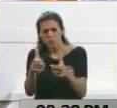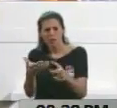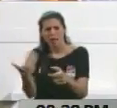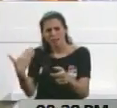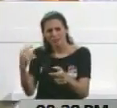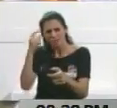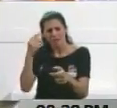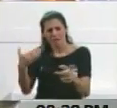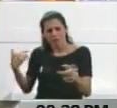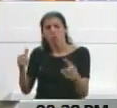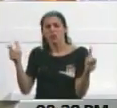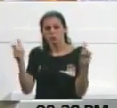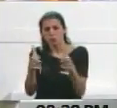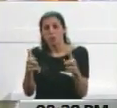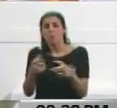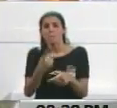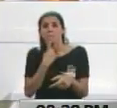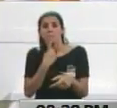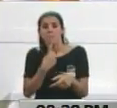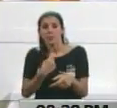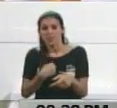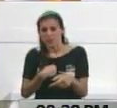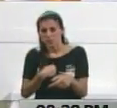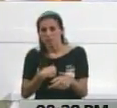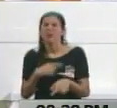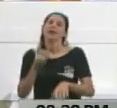anunció que me iba, es muy temprano,